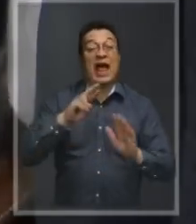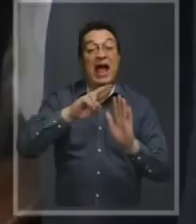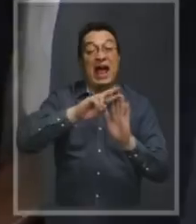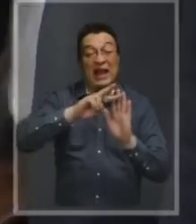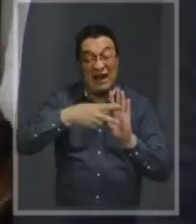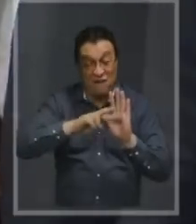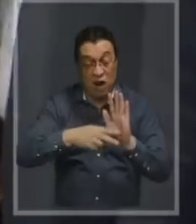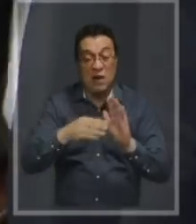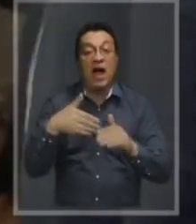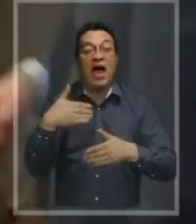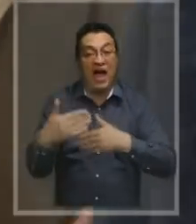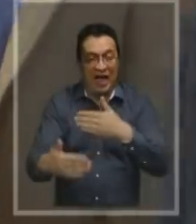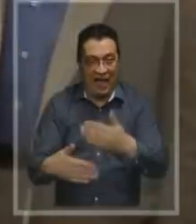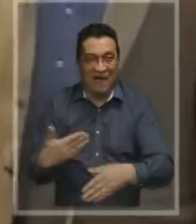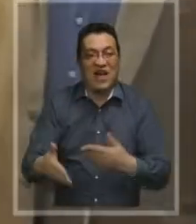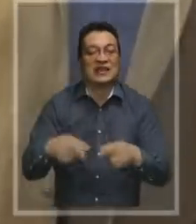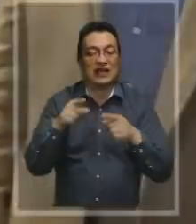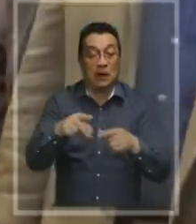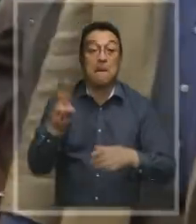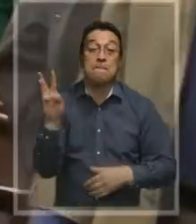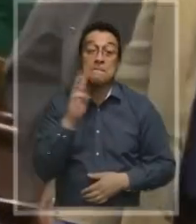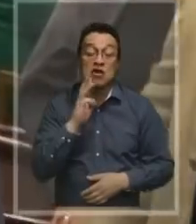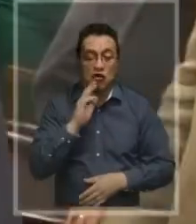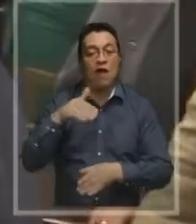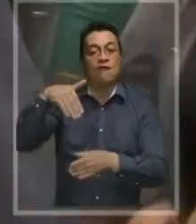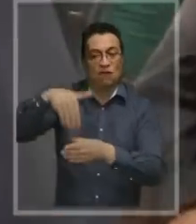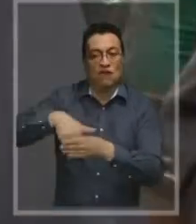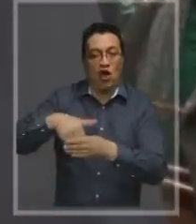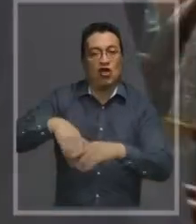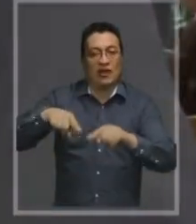de Constitución, proyecto que este miércoles deberá ser votado en